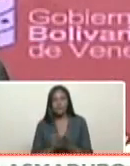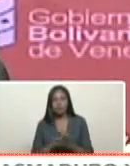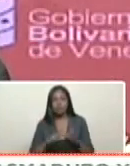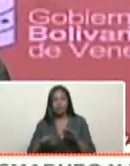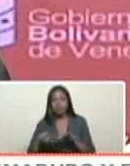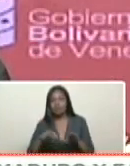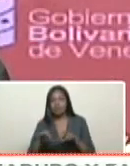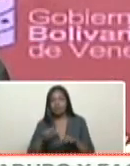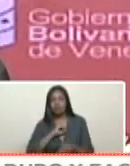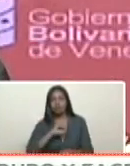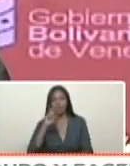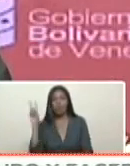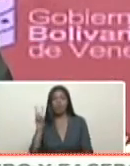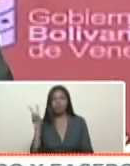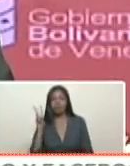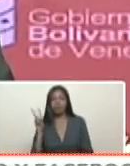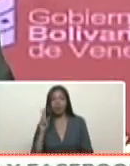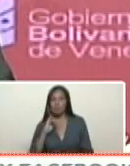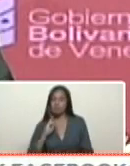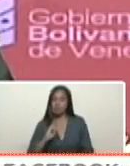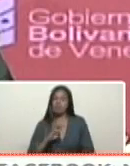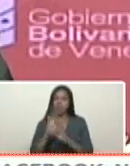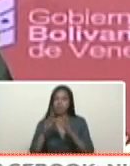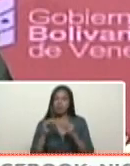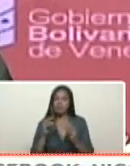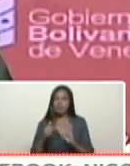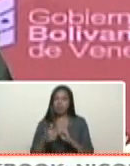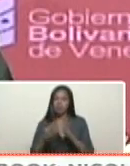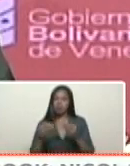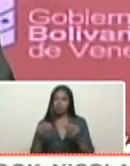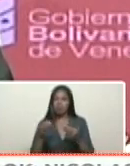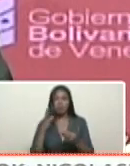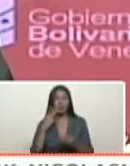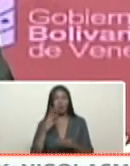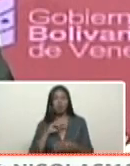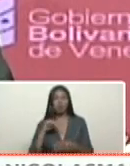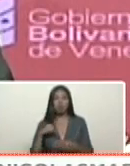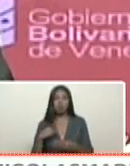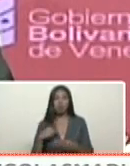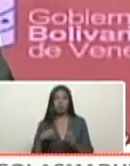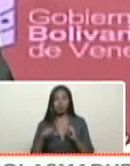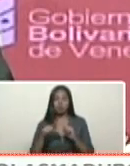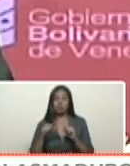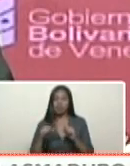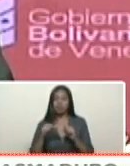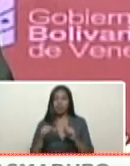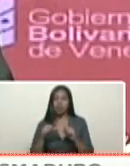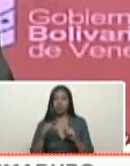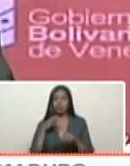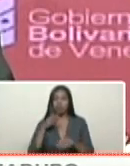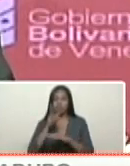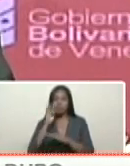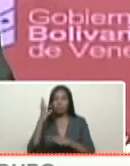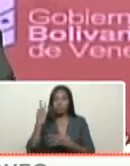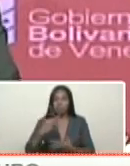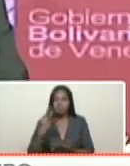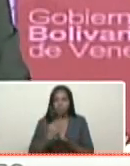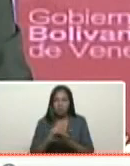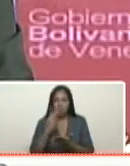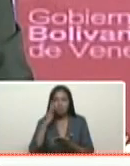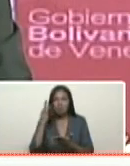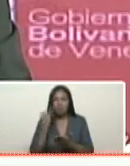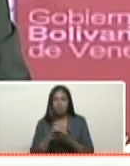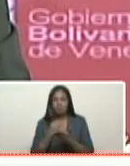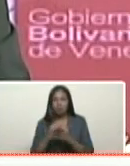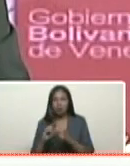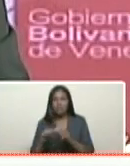secretariado, en medio de todo eso, nosotros fuimos testigos de cómo se